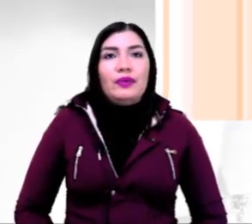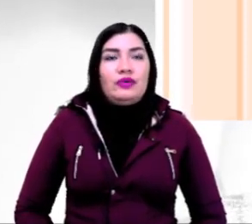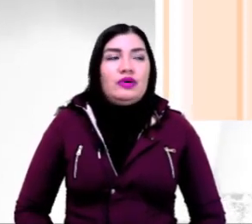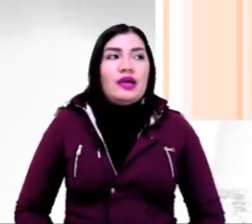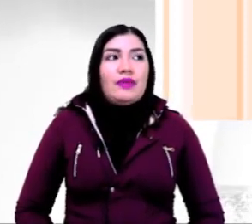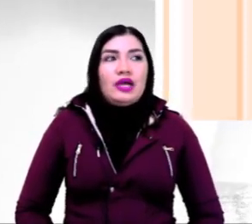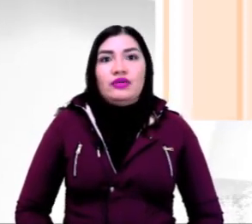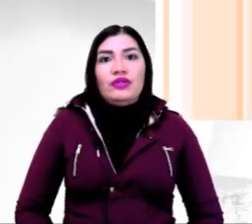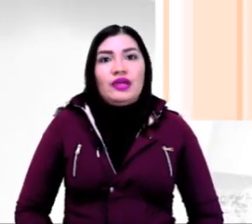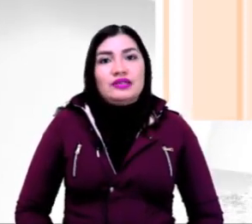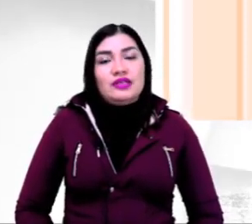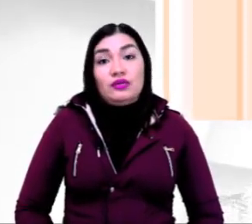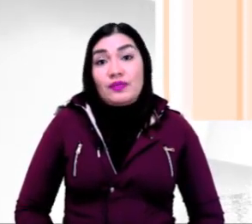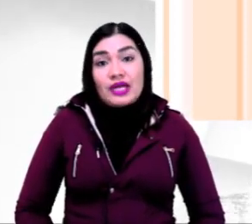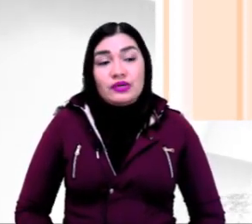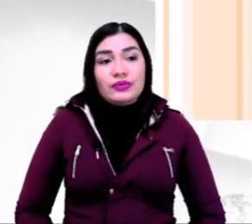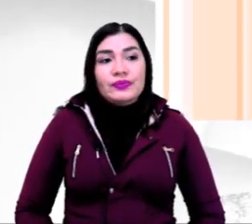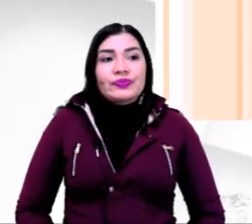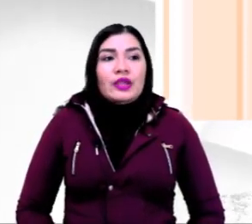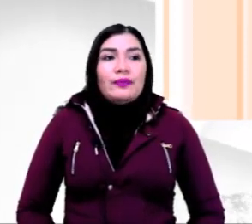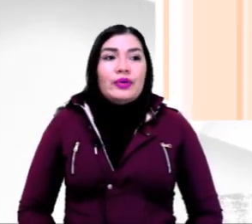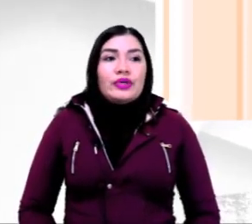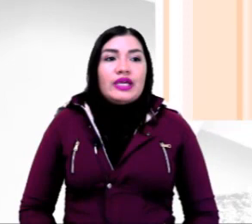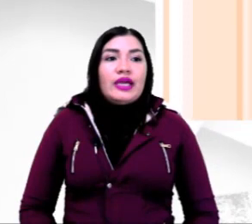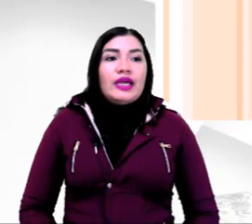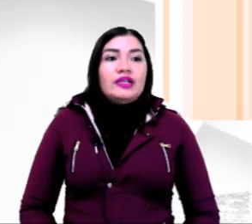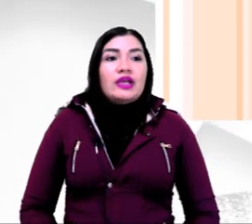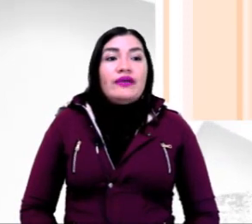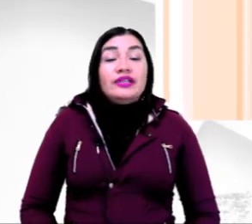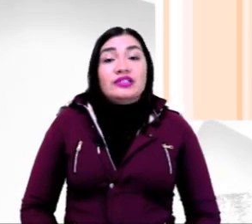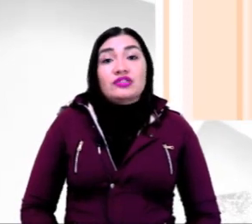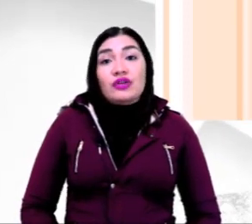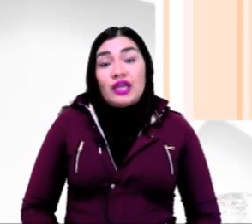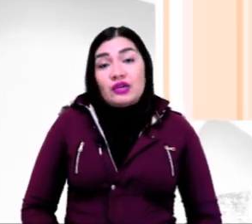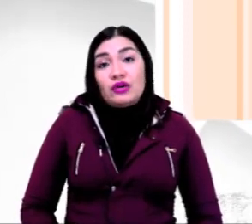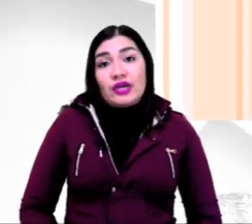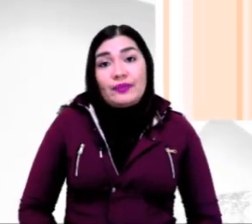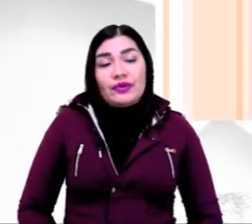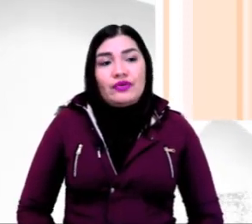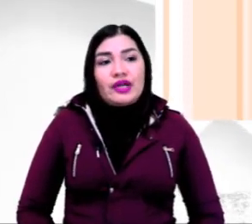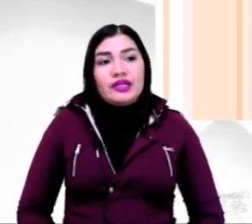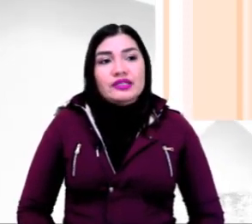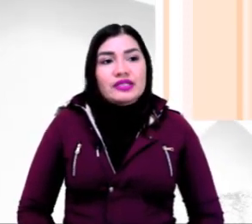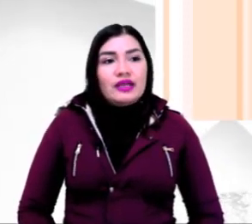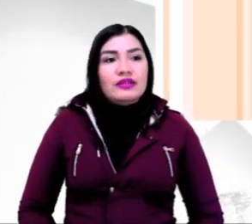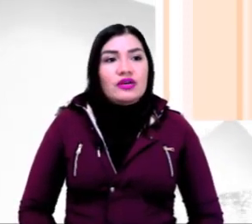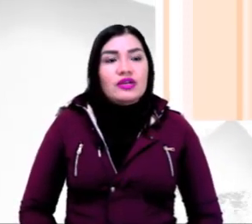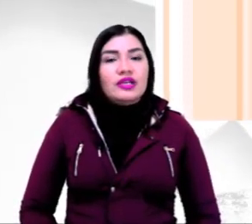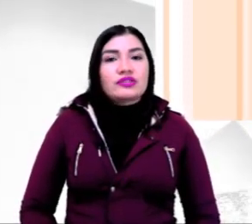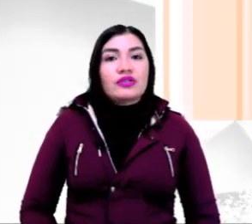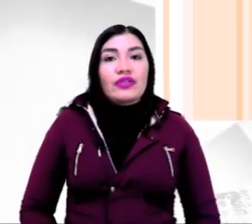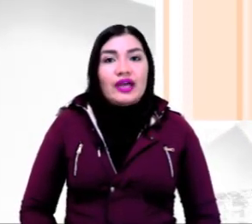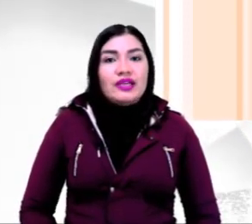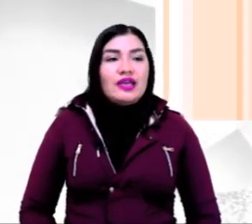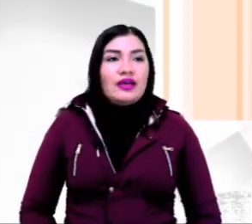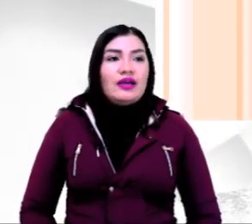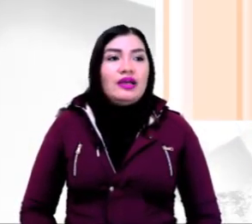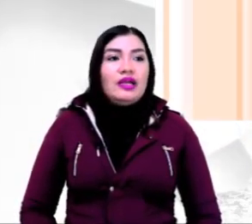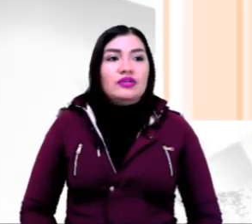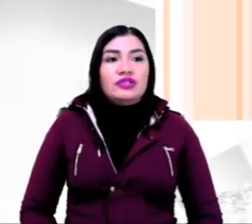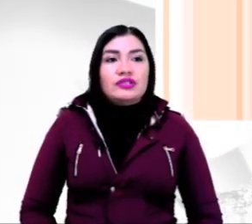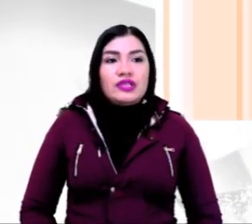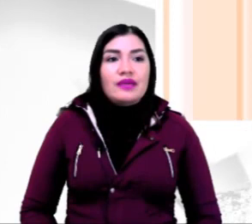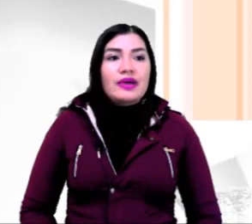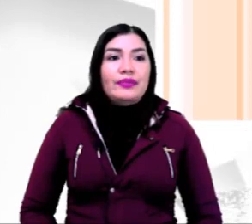siempre por la mano del ser humano, porque a veces son ellos los que provocan incendios y esto daña